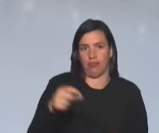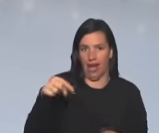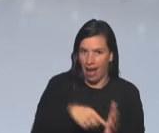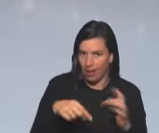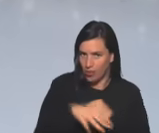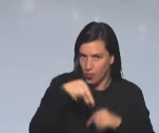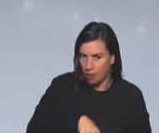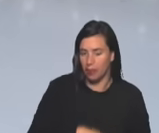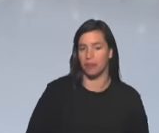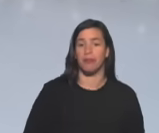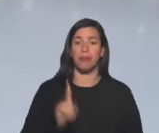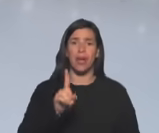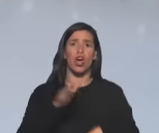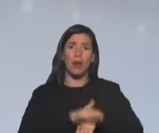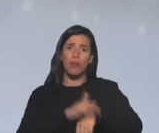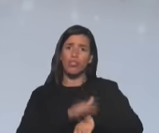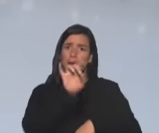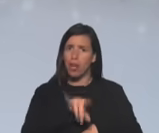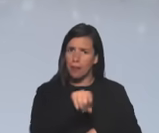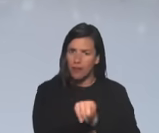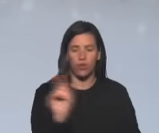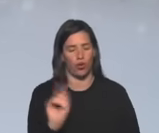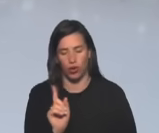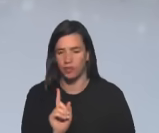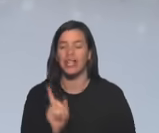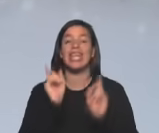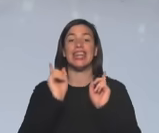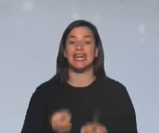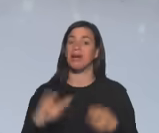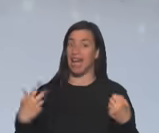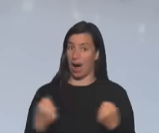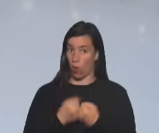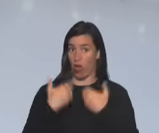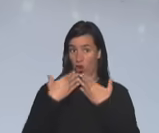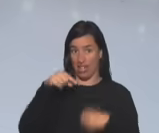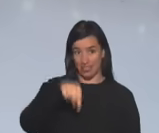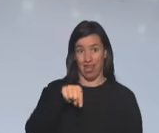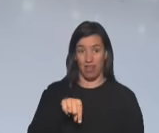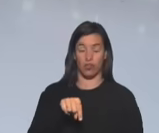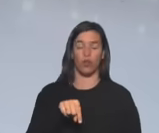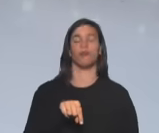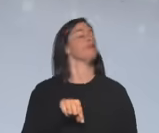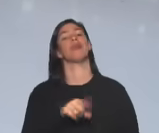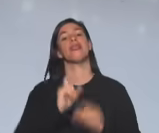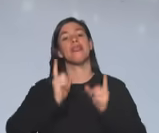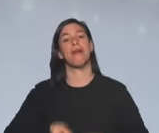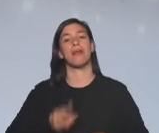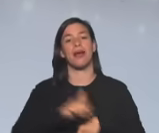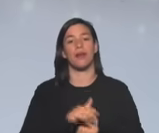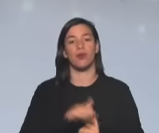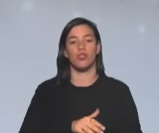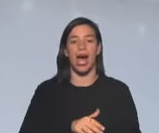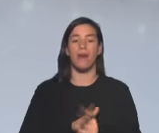Ciudad Autónoma de Buenos Aires, sino que por el acuerdo que llevó a cabo con el gobierno nacional también se va a hacer cargo del